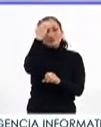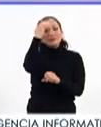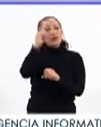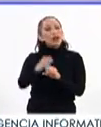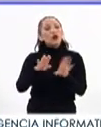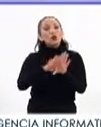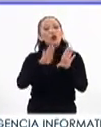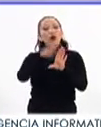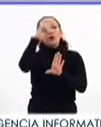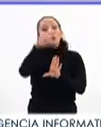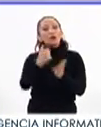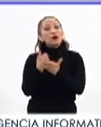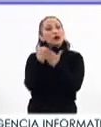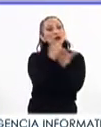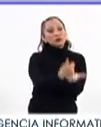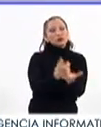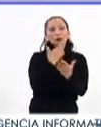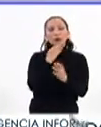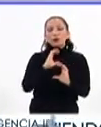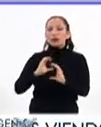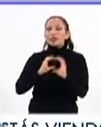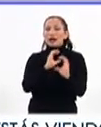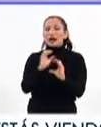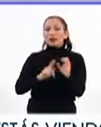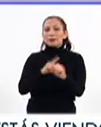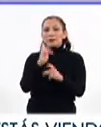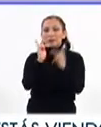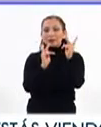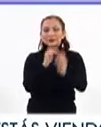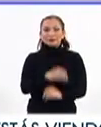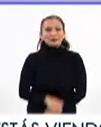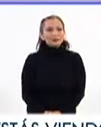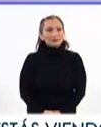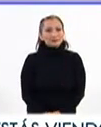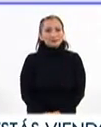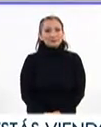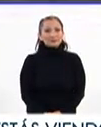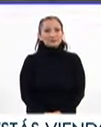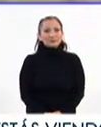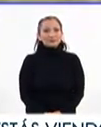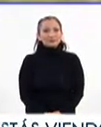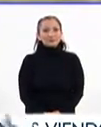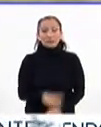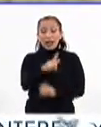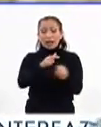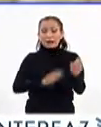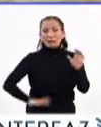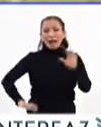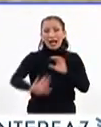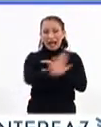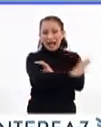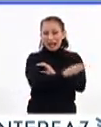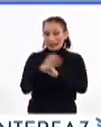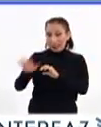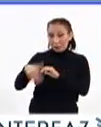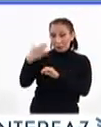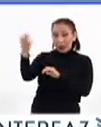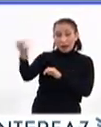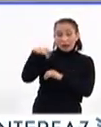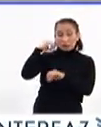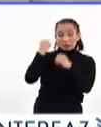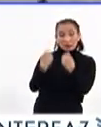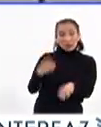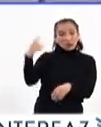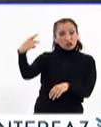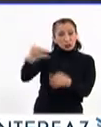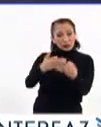conoceremos cómo nuestro país contribuye a la conservación de estas especies. Los animales salvajes están perdiendo sus